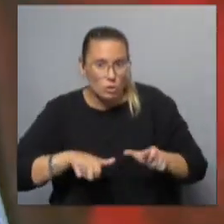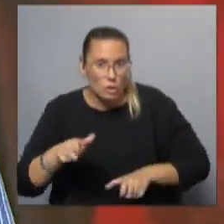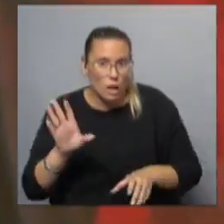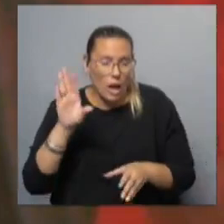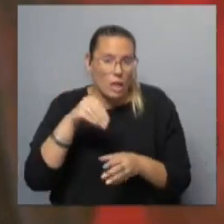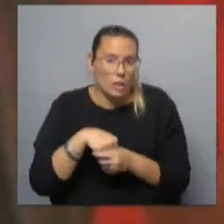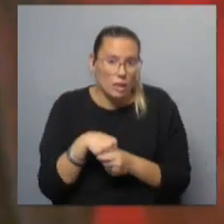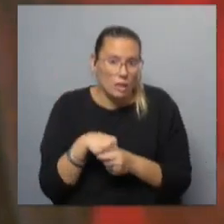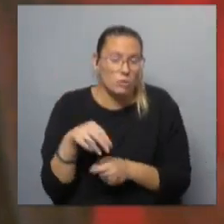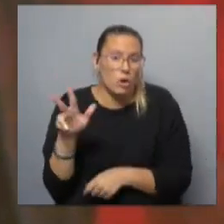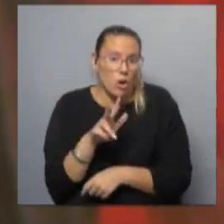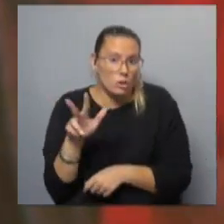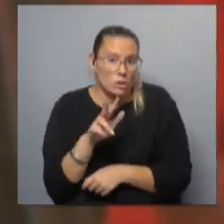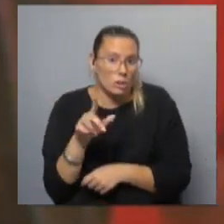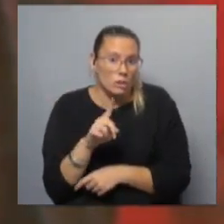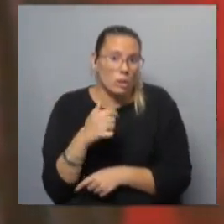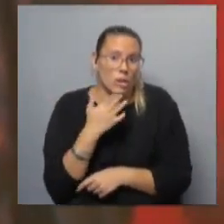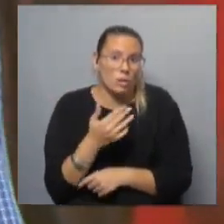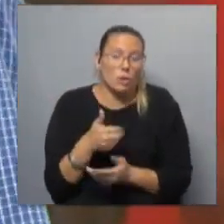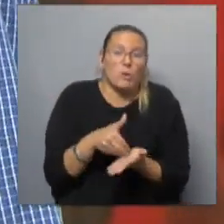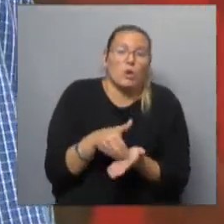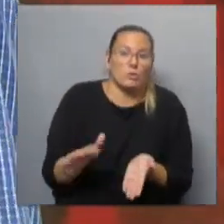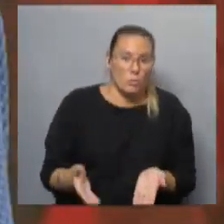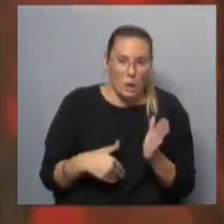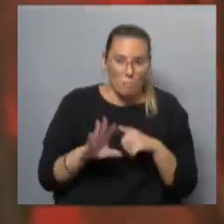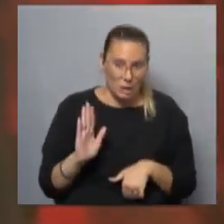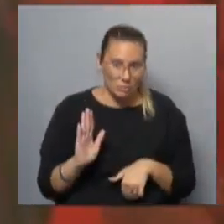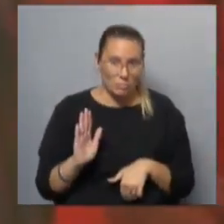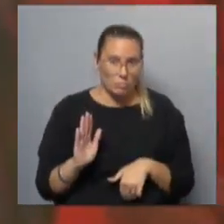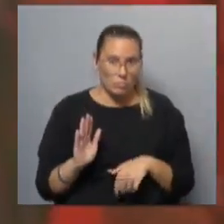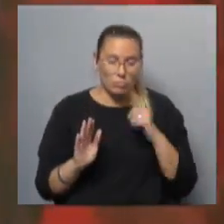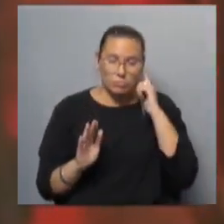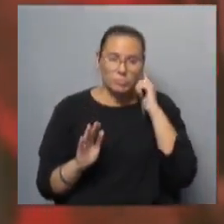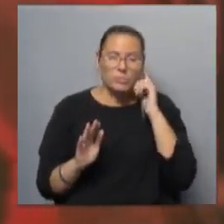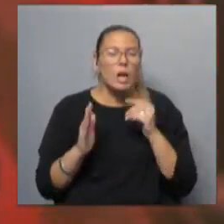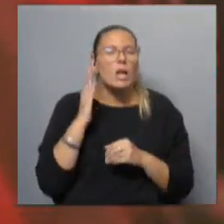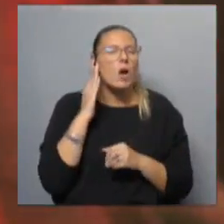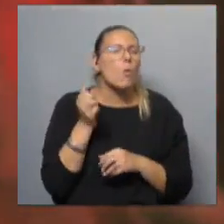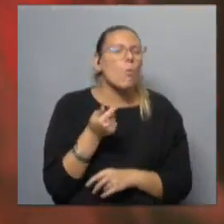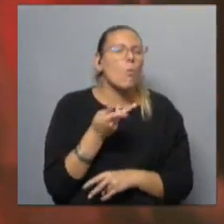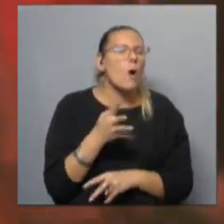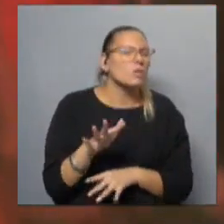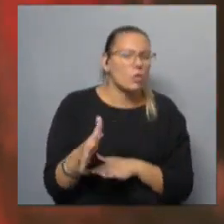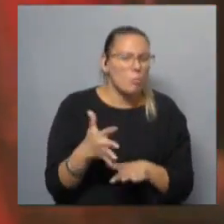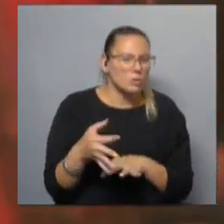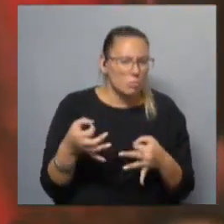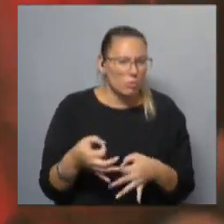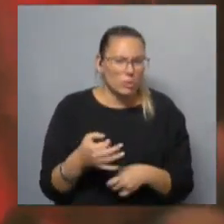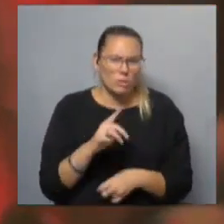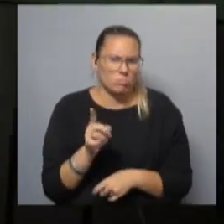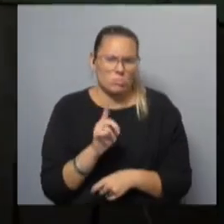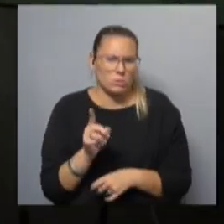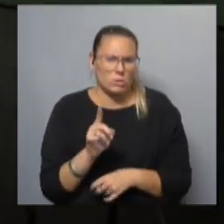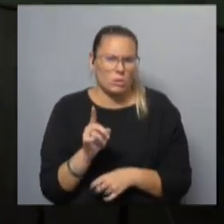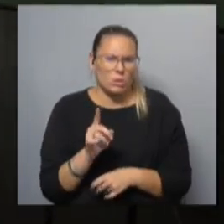integrarían teóricamente los 33 orientales, pero que sobran el número de 33. ¿Tienen una idea de un número aproximado? No hay manera de saber,